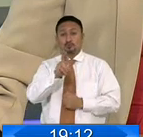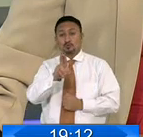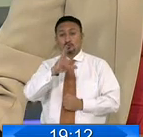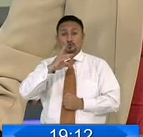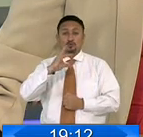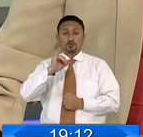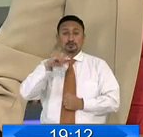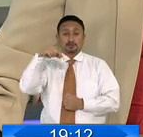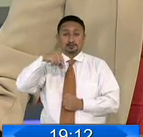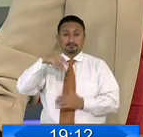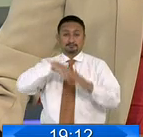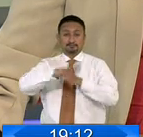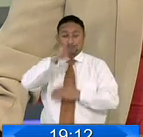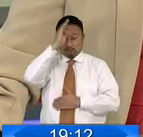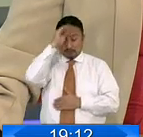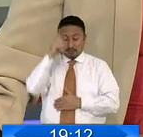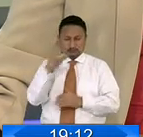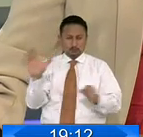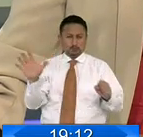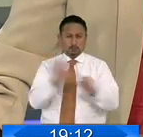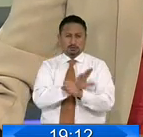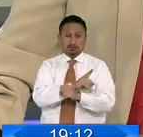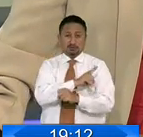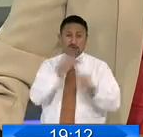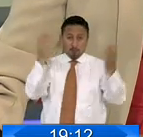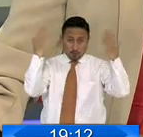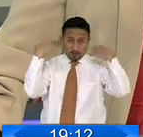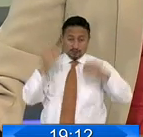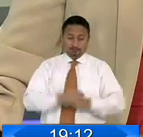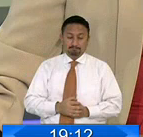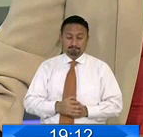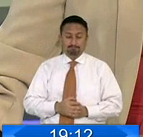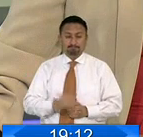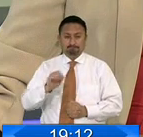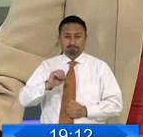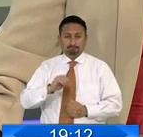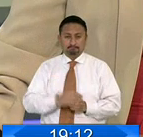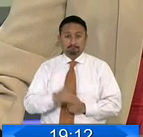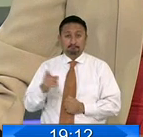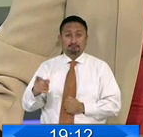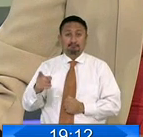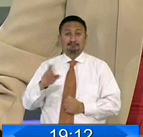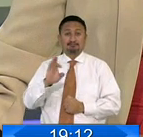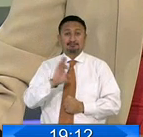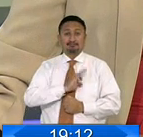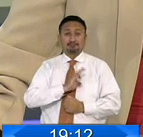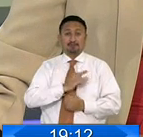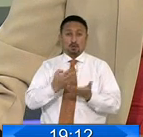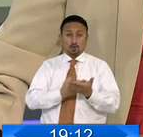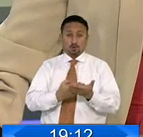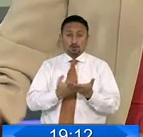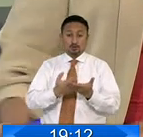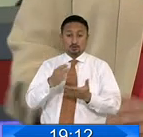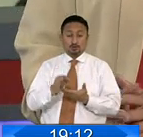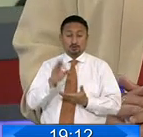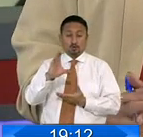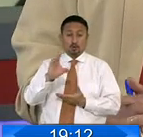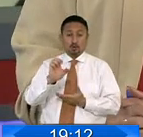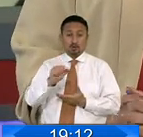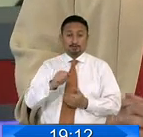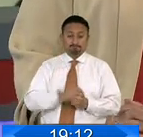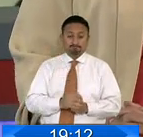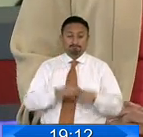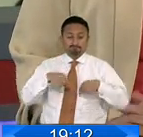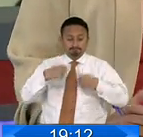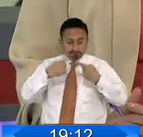intensivos de las casas de salud en la ciudad de guayaquil y así lo dio a conocer la mesa técnica del coe cantonal además se anunció